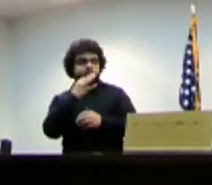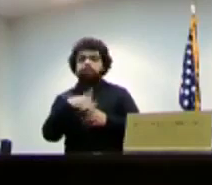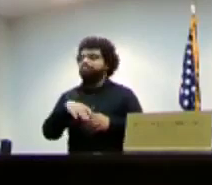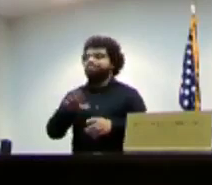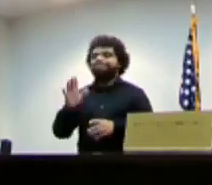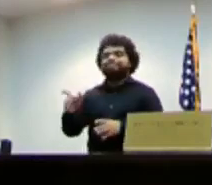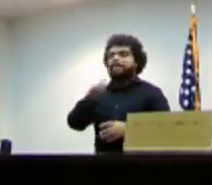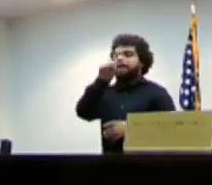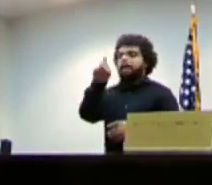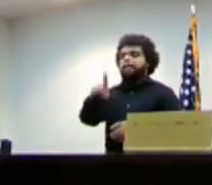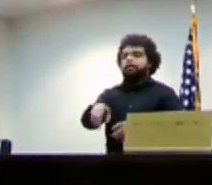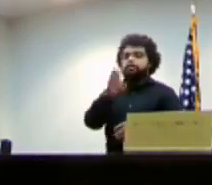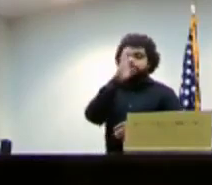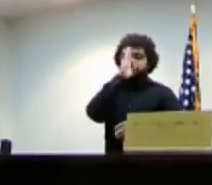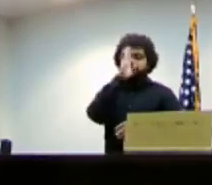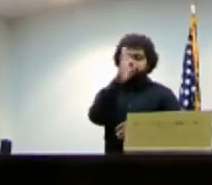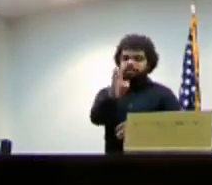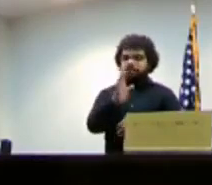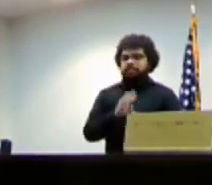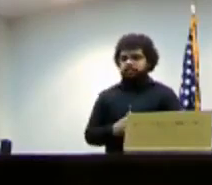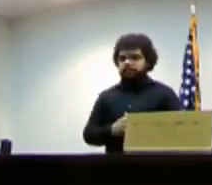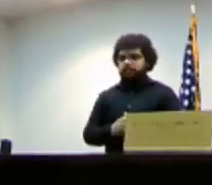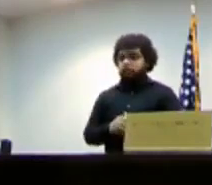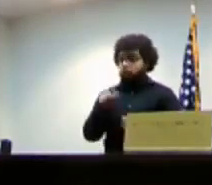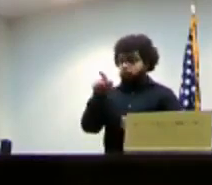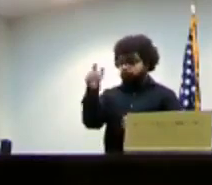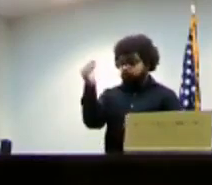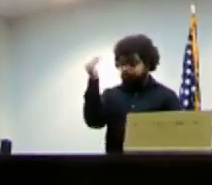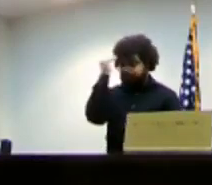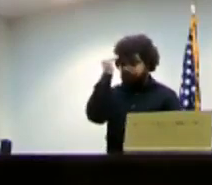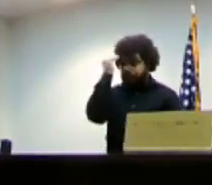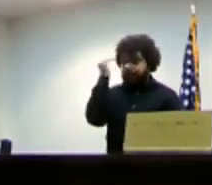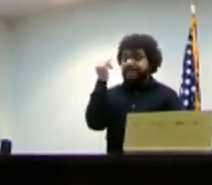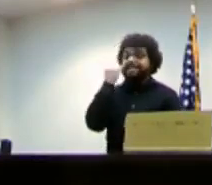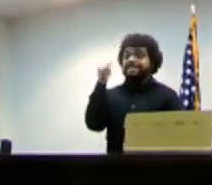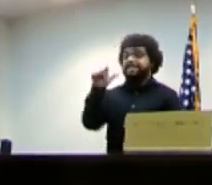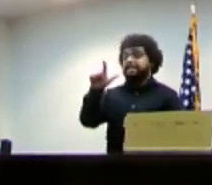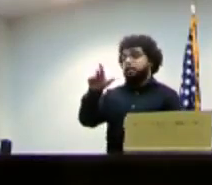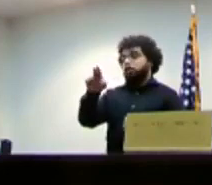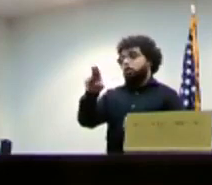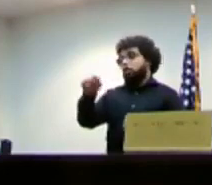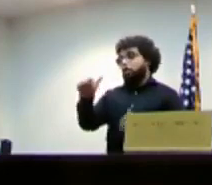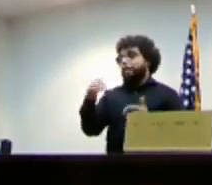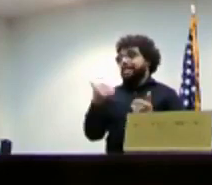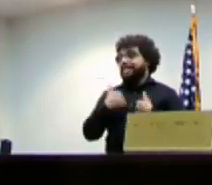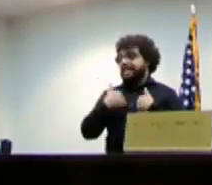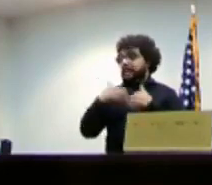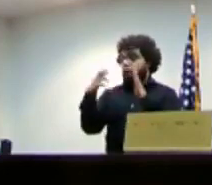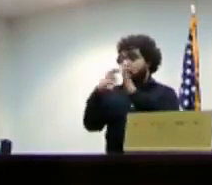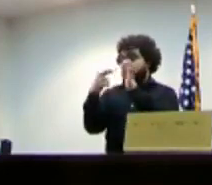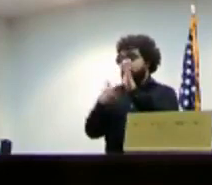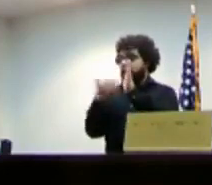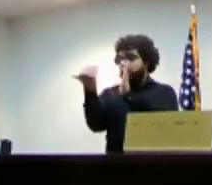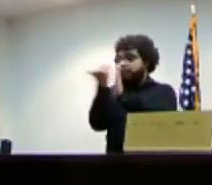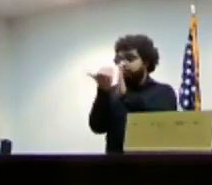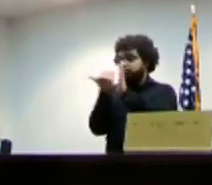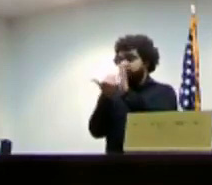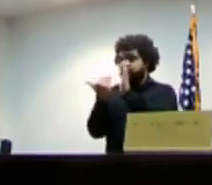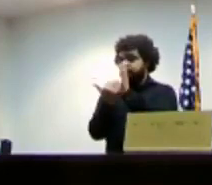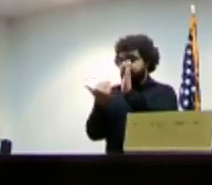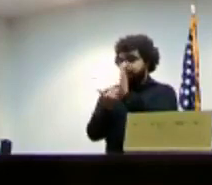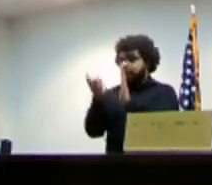ingeniero, y es directa. ¿Usted conoce si Luma está operando bajo algún tipo de métrica con la que ustedes